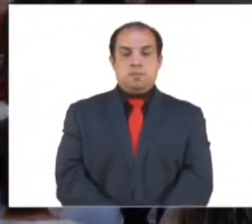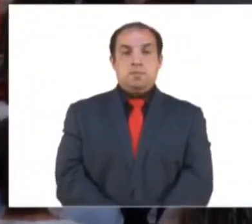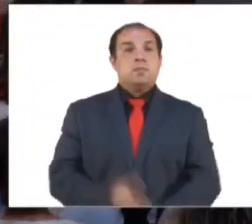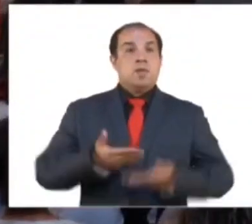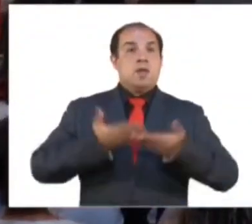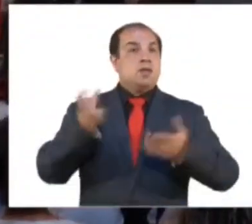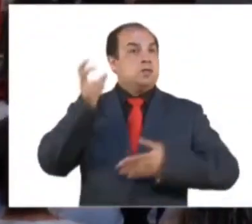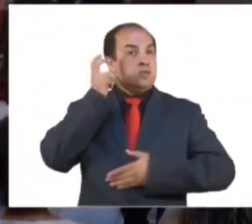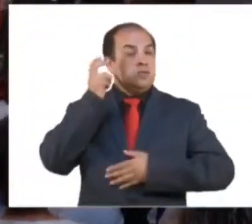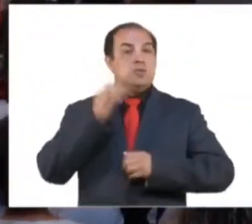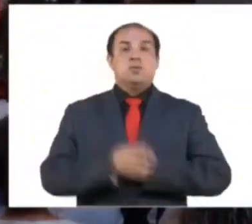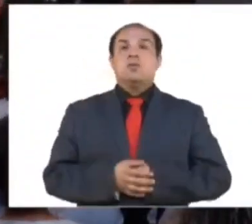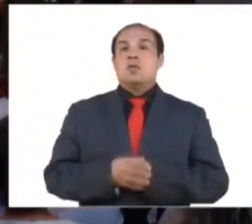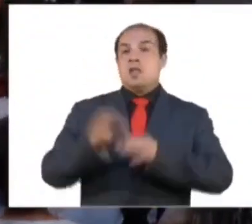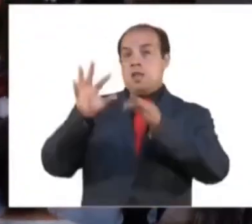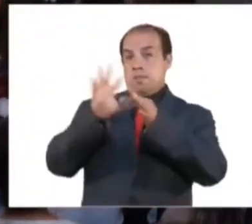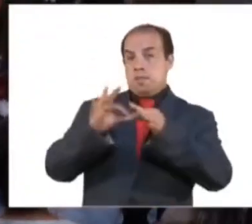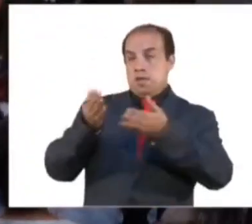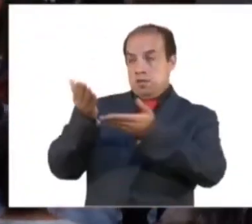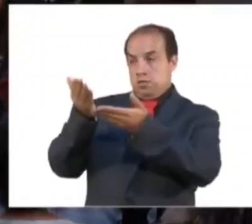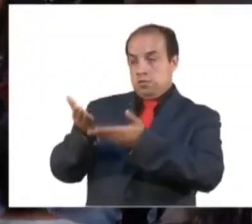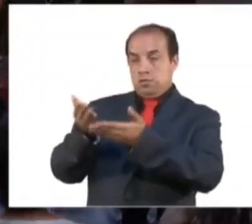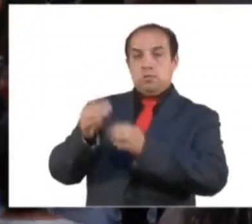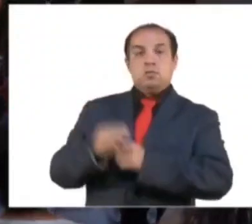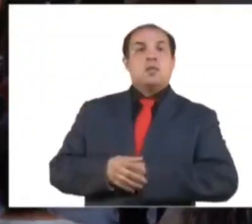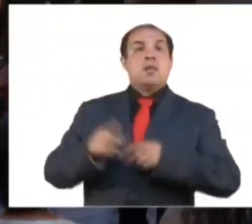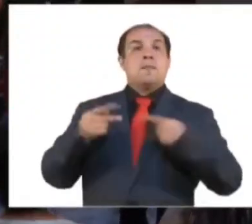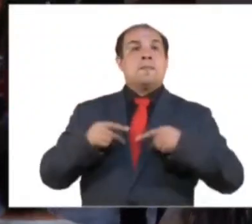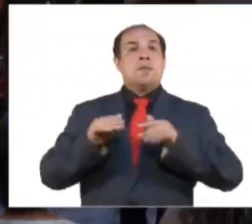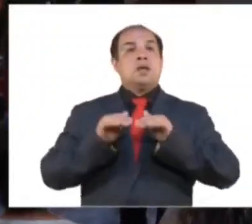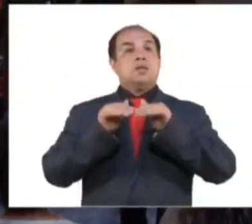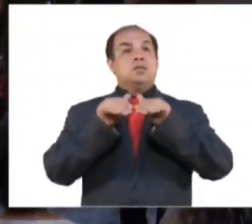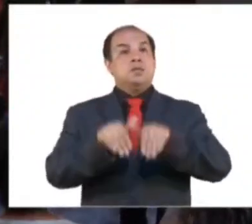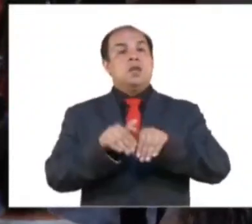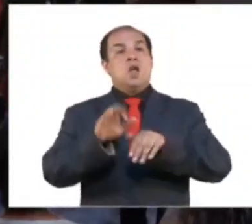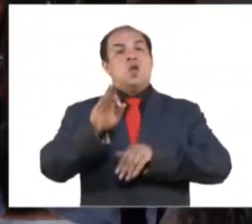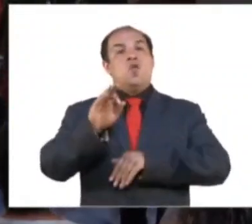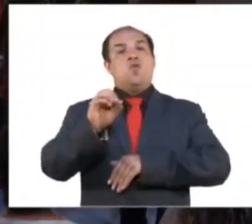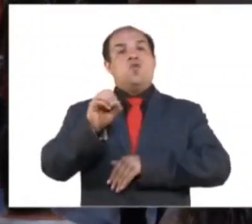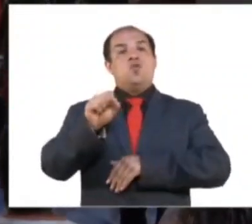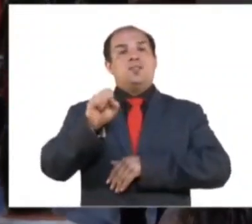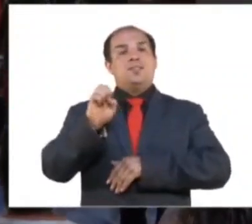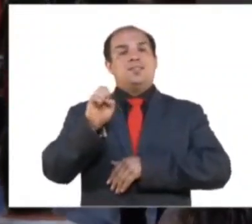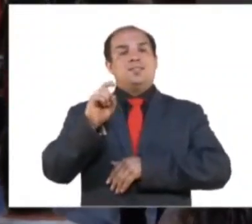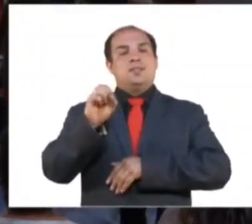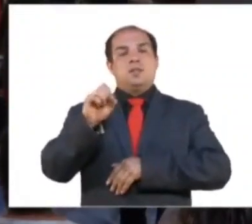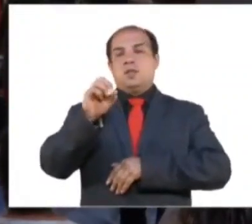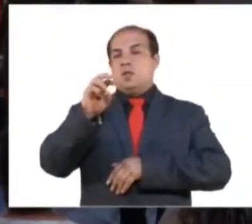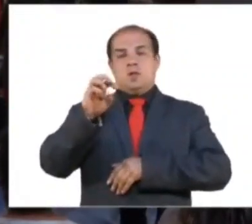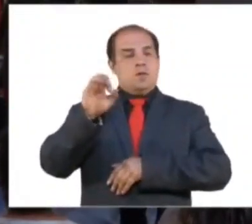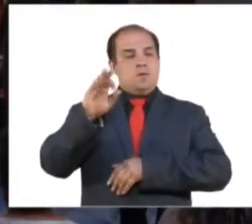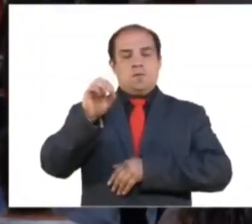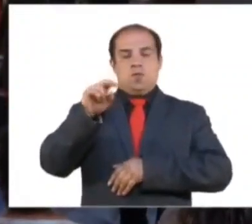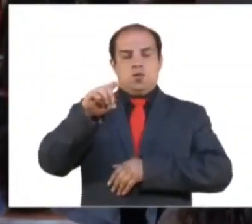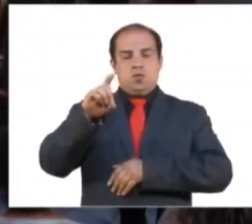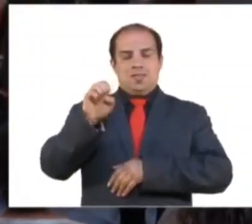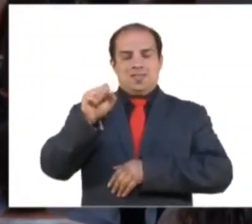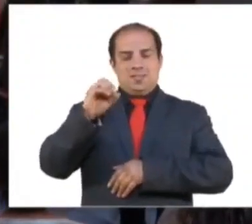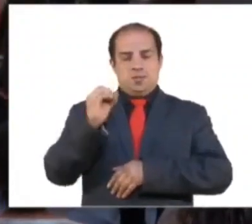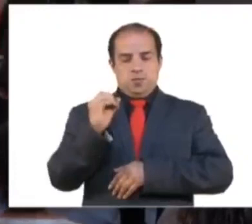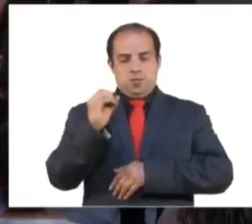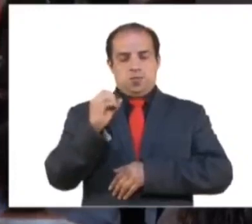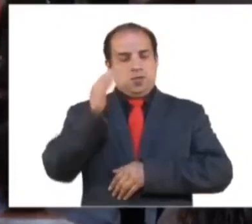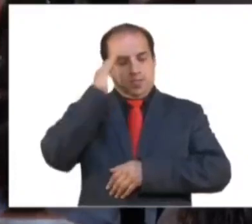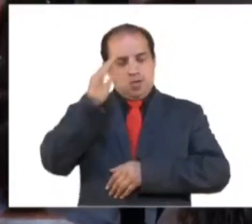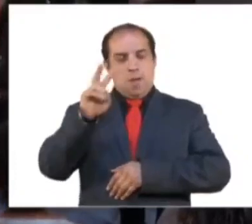Y ahora escucharemos la participación de la acreditada de Fondeso 2023, señora Verónica Noemí García